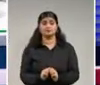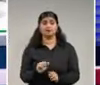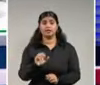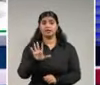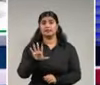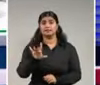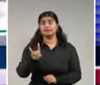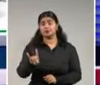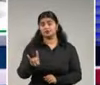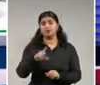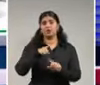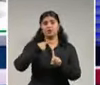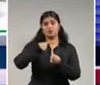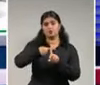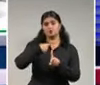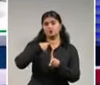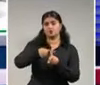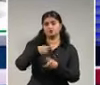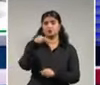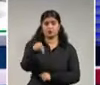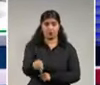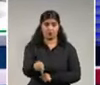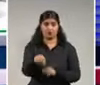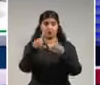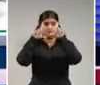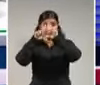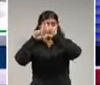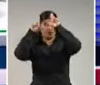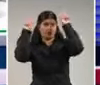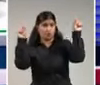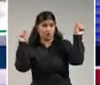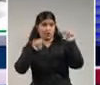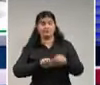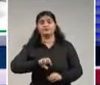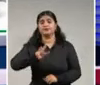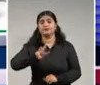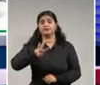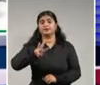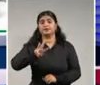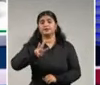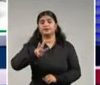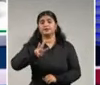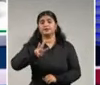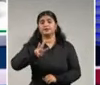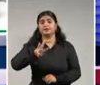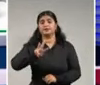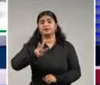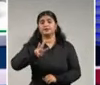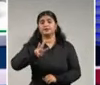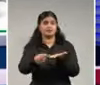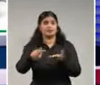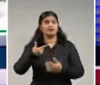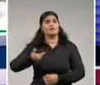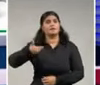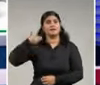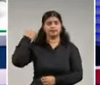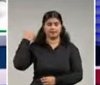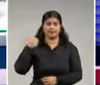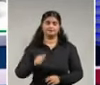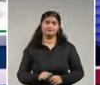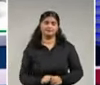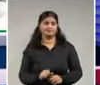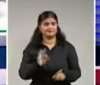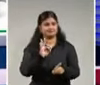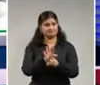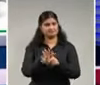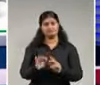59 casos autóctonos reportó La Nación, 3 casos más en relación con la jornada precedente, y comenzamos entonces con el